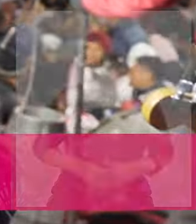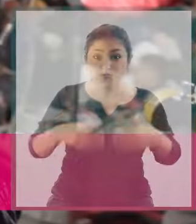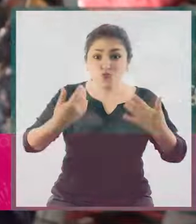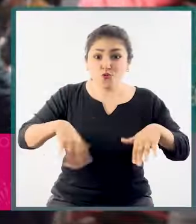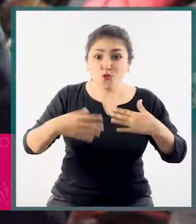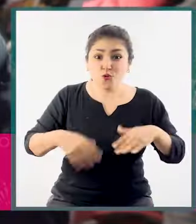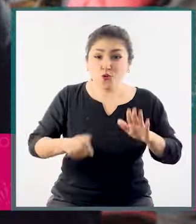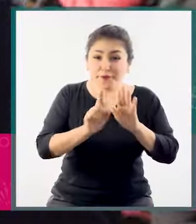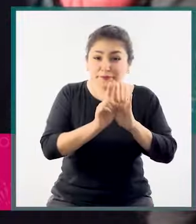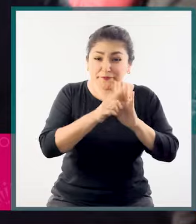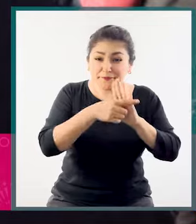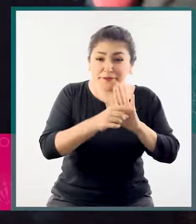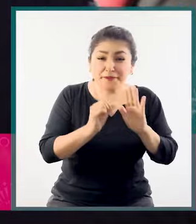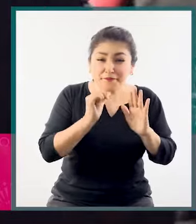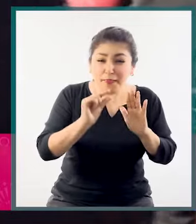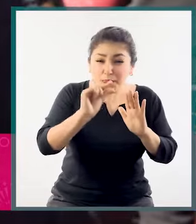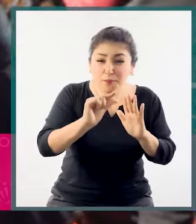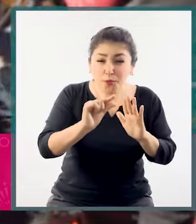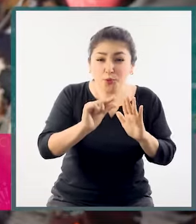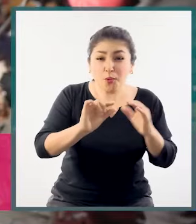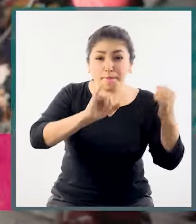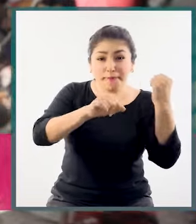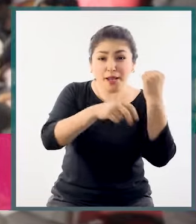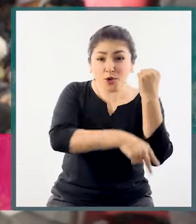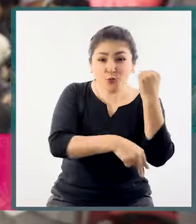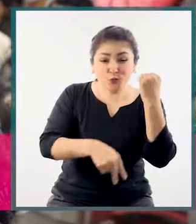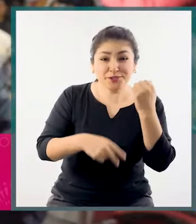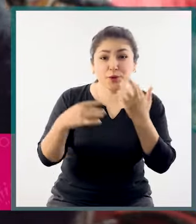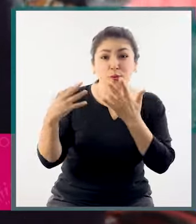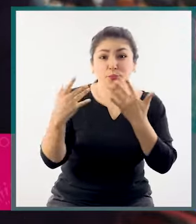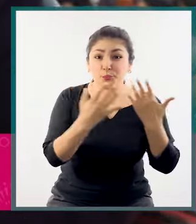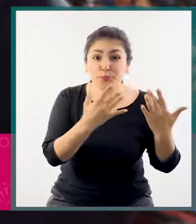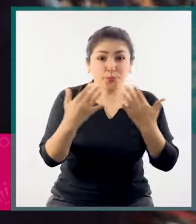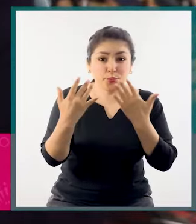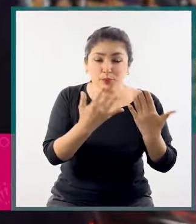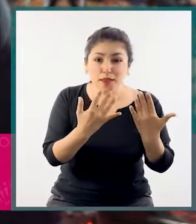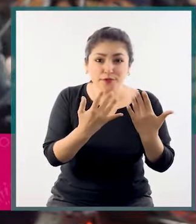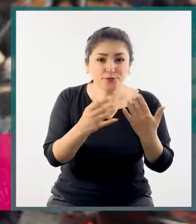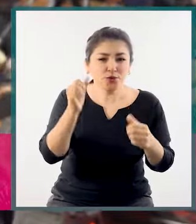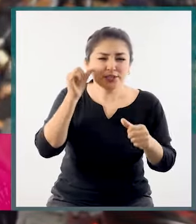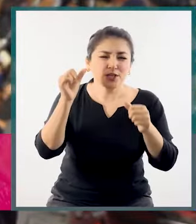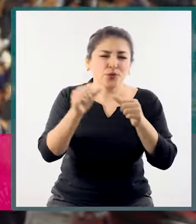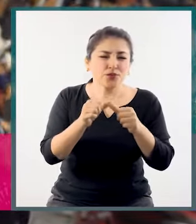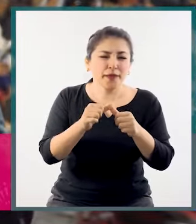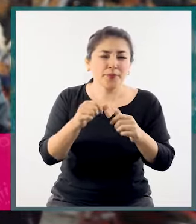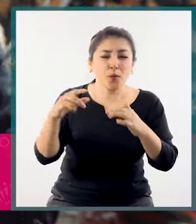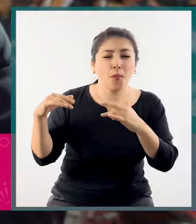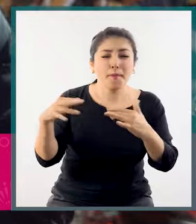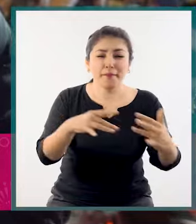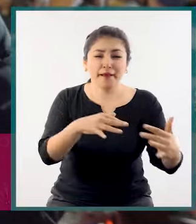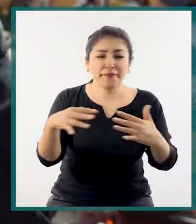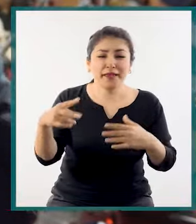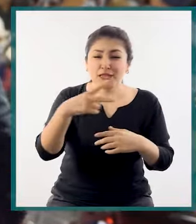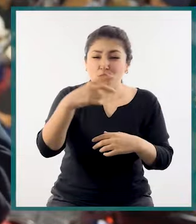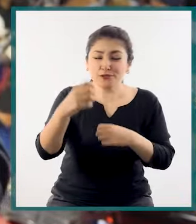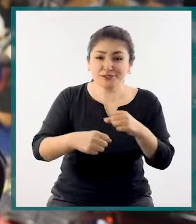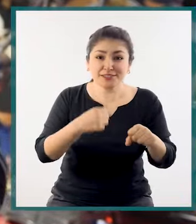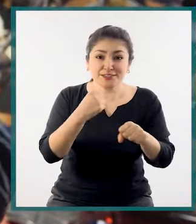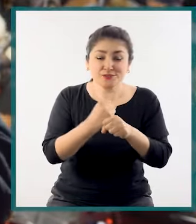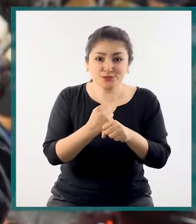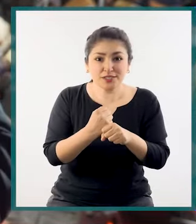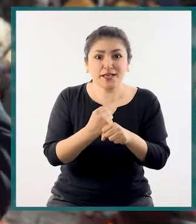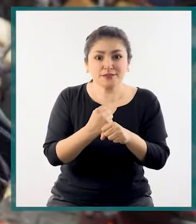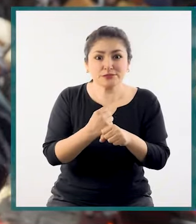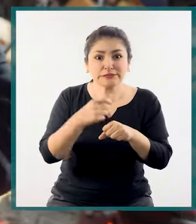Y ya estamos a minutos de poder cantar el cumpleaños y celebrar los 200 años de la Batalla